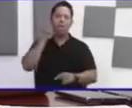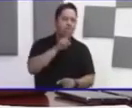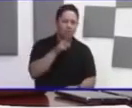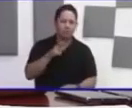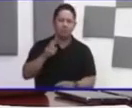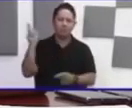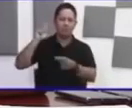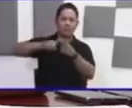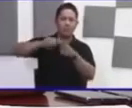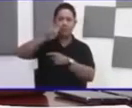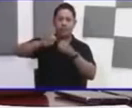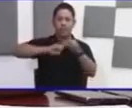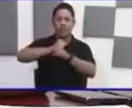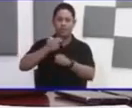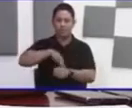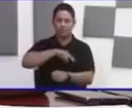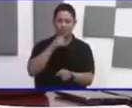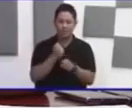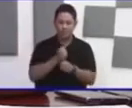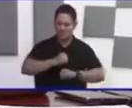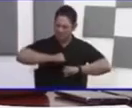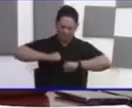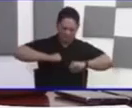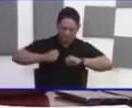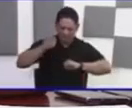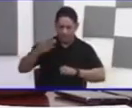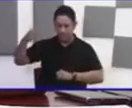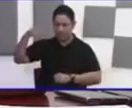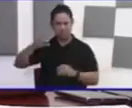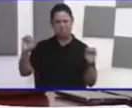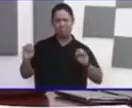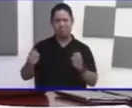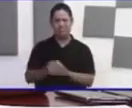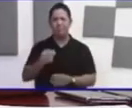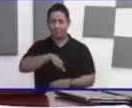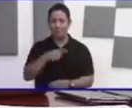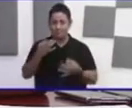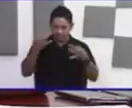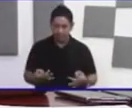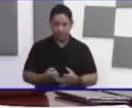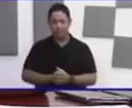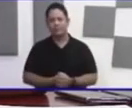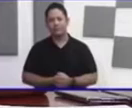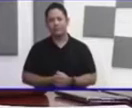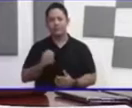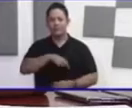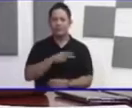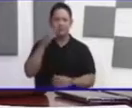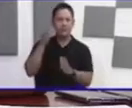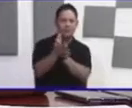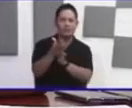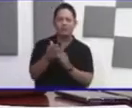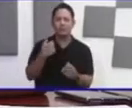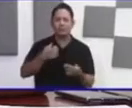había visto. Así que esos anuncios lo hacemos de manera anticipada, lo hacemos en aras de contribuir a